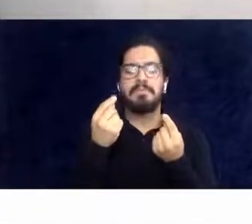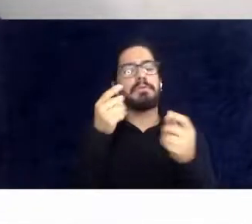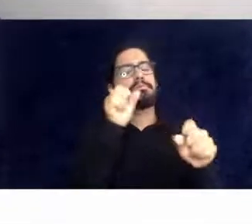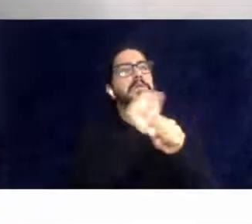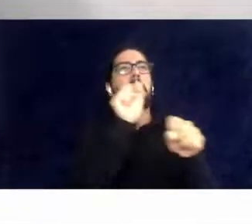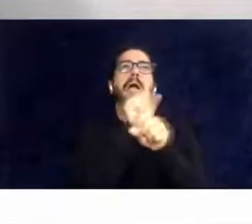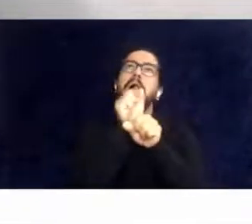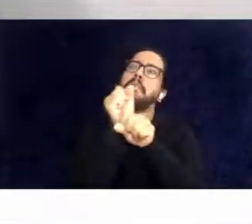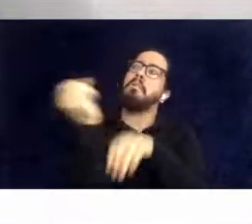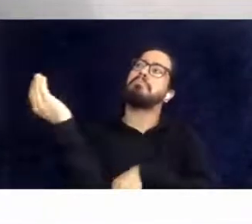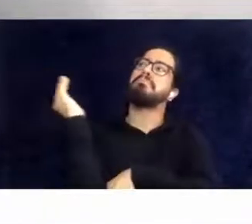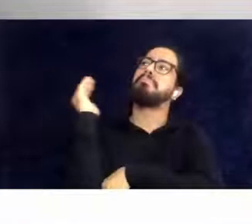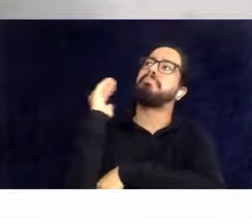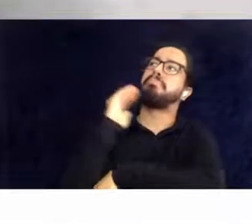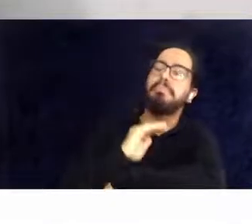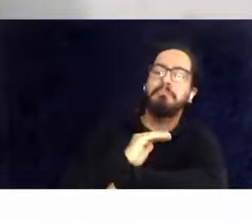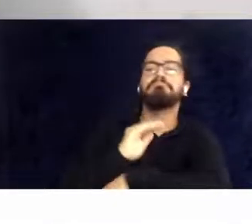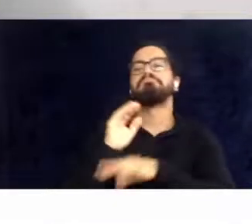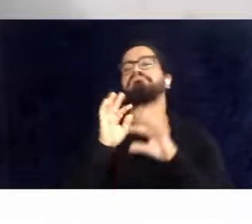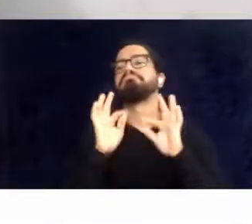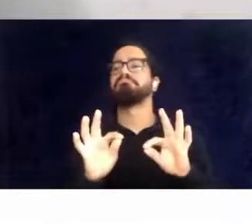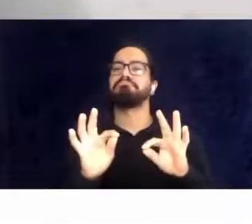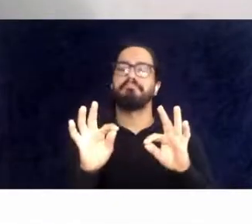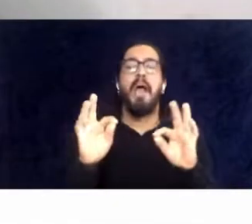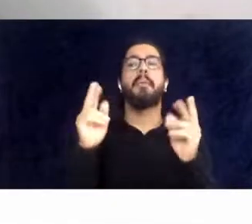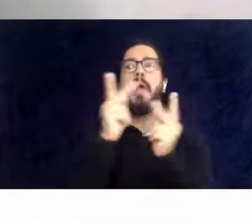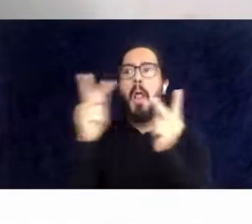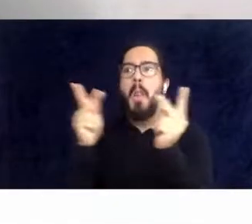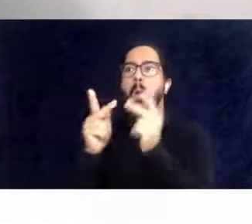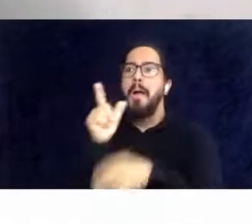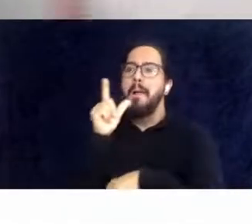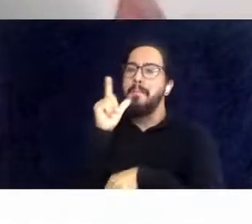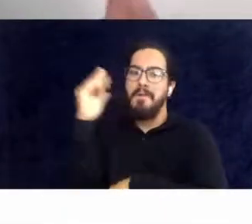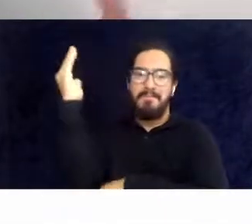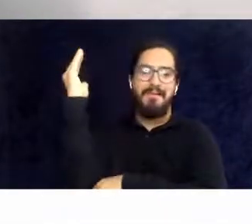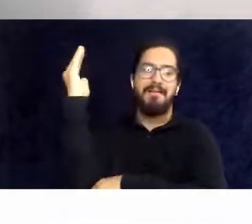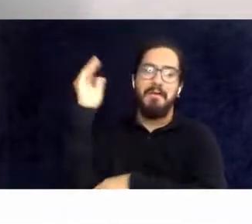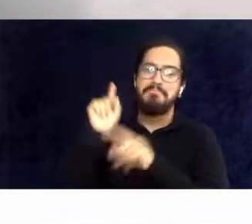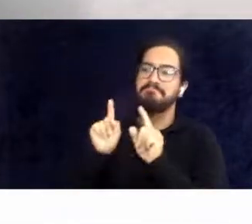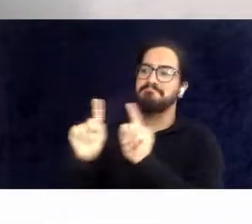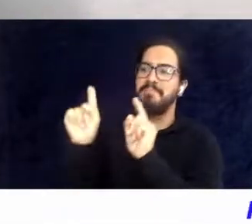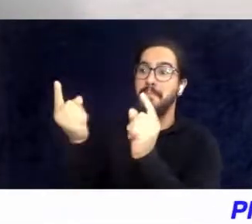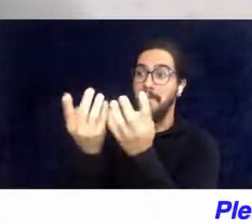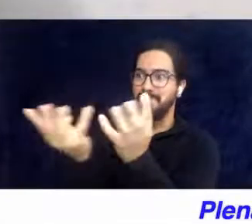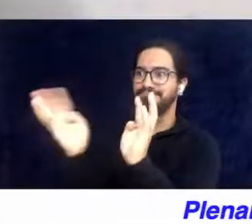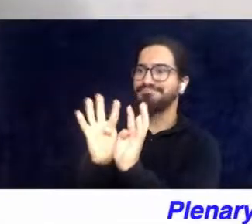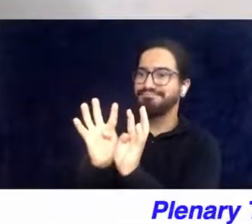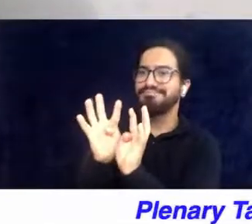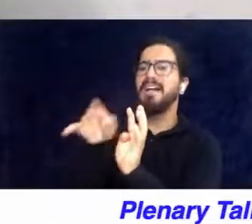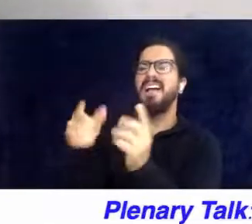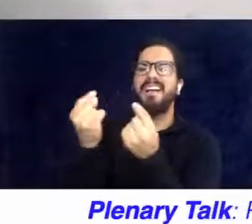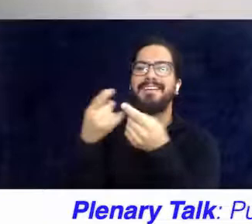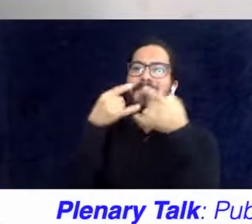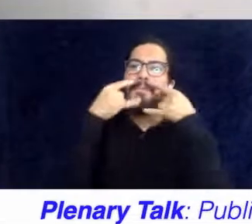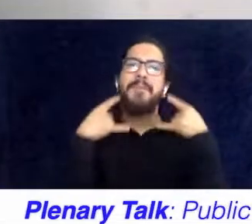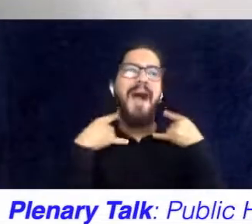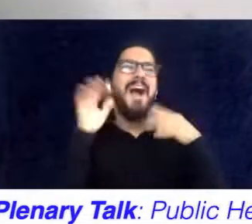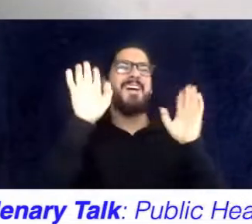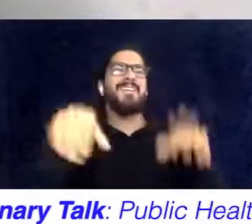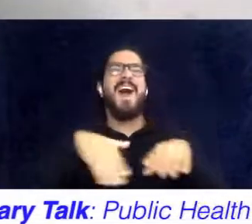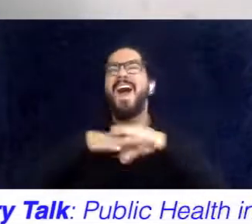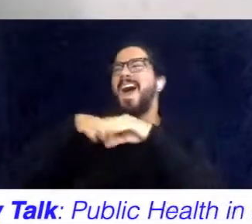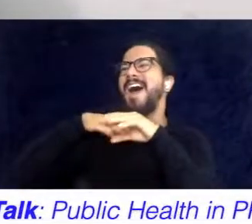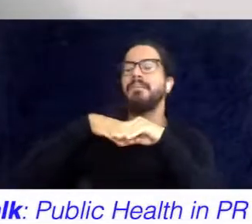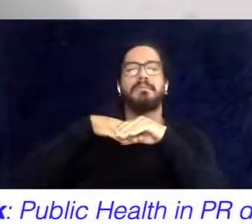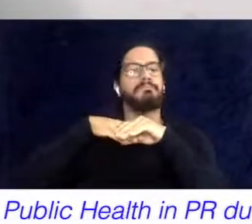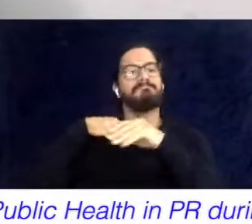al mediodía nos vamos a un cuartito a almorzar todos juntos y ahí nos quitamos la mascarilla. Así que definitivamente esto no